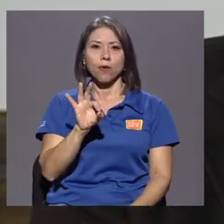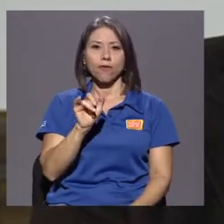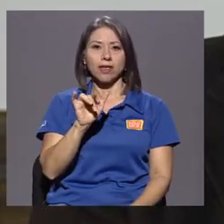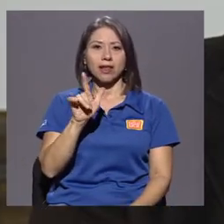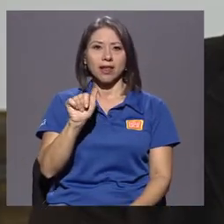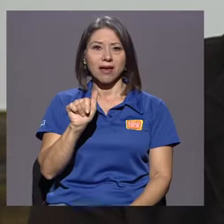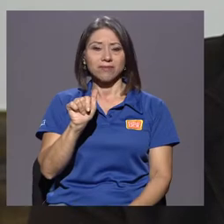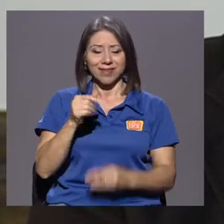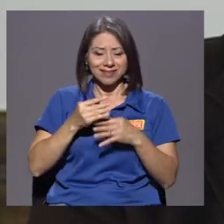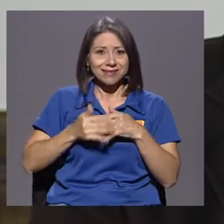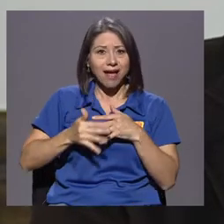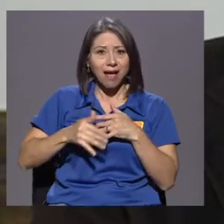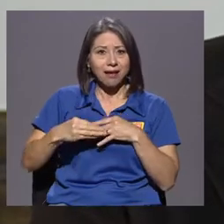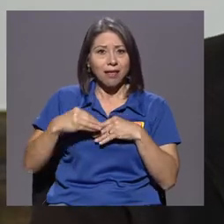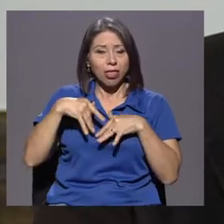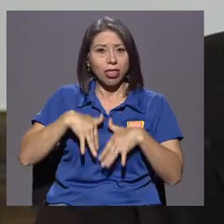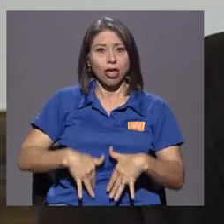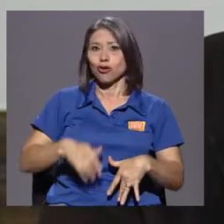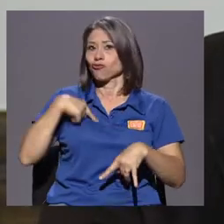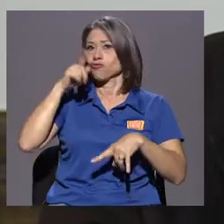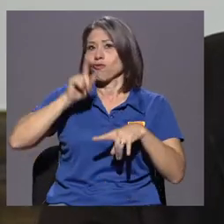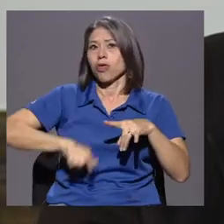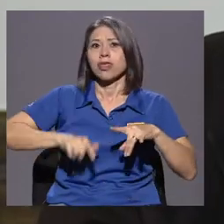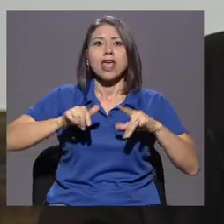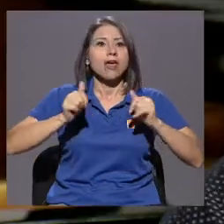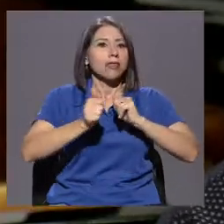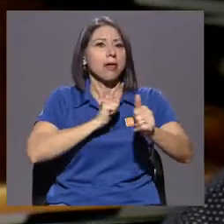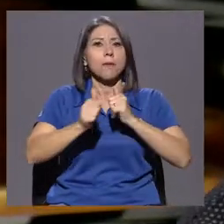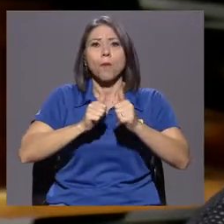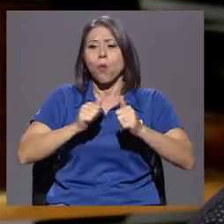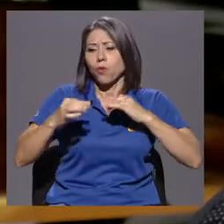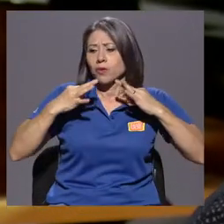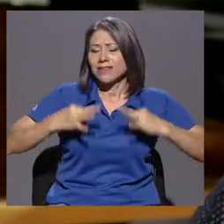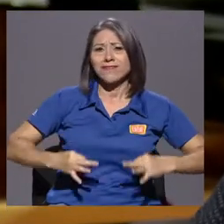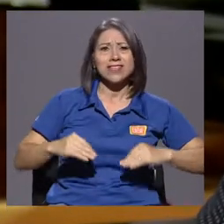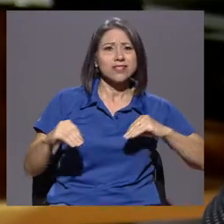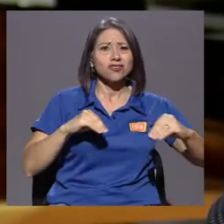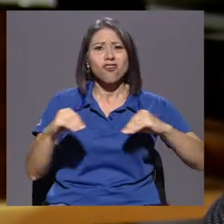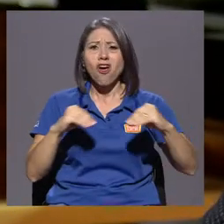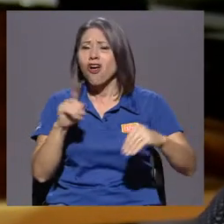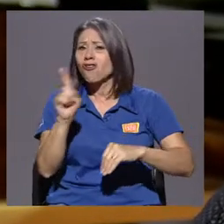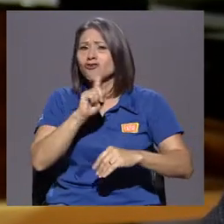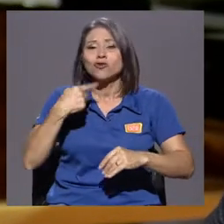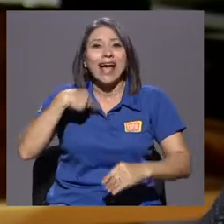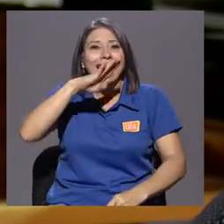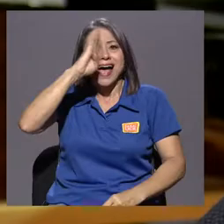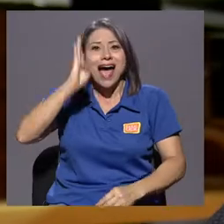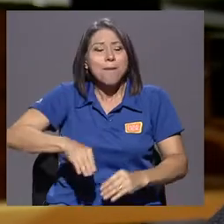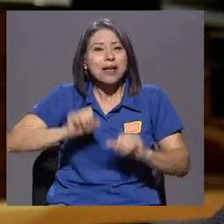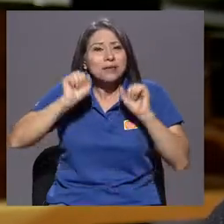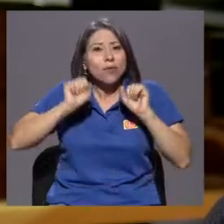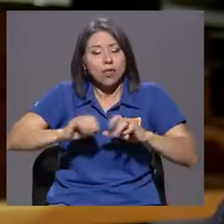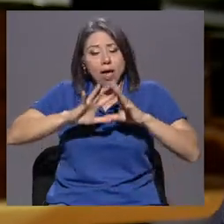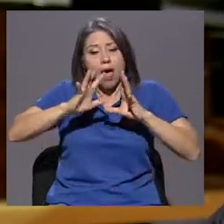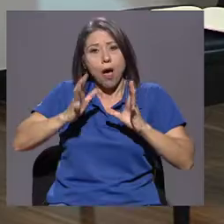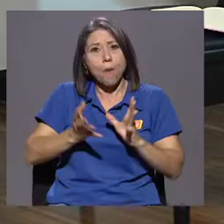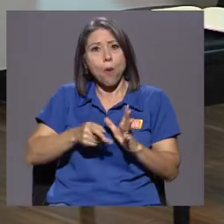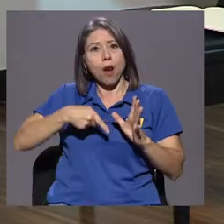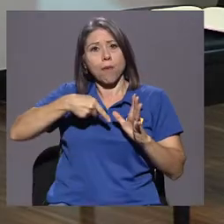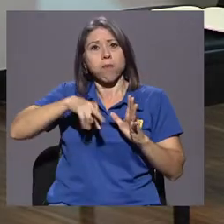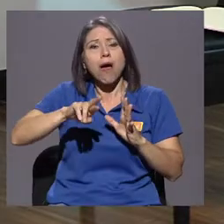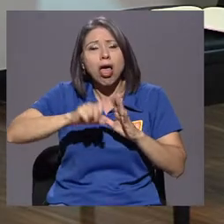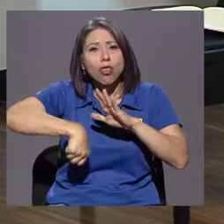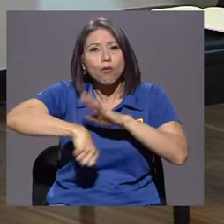físicos no puede jamás patear una bola de fútbol a más del ala esa era la prohibición de las prohibiciones jamás